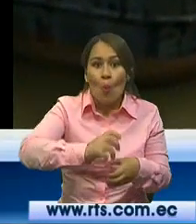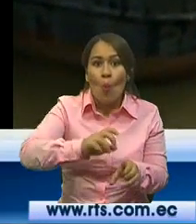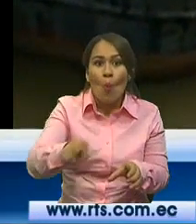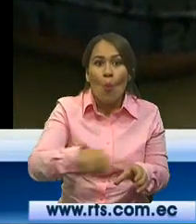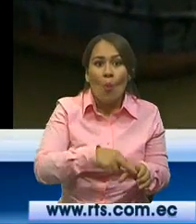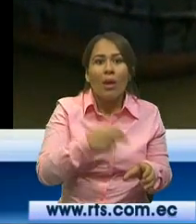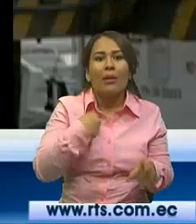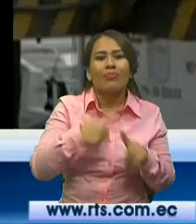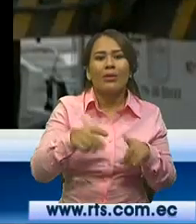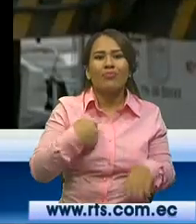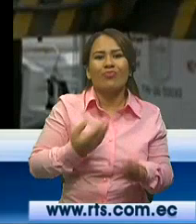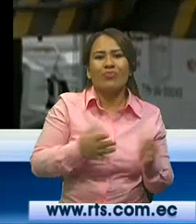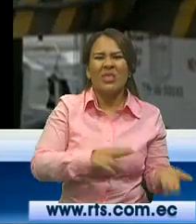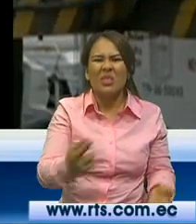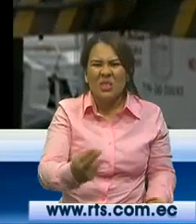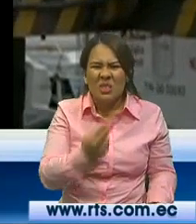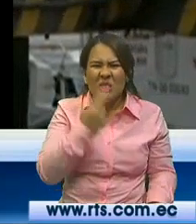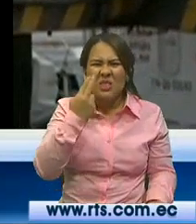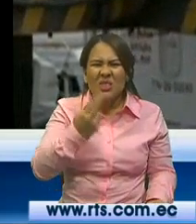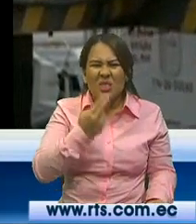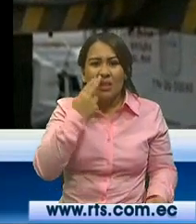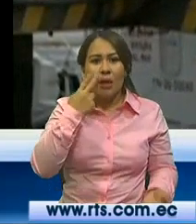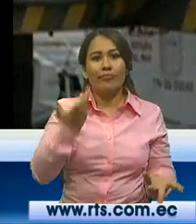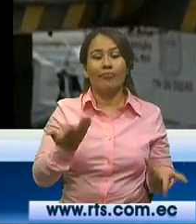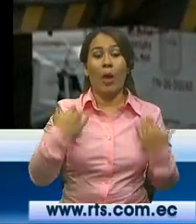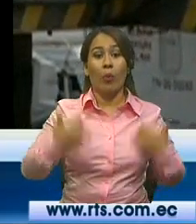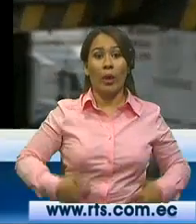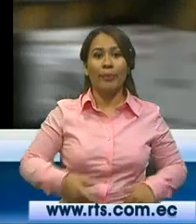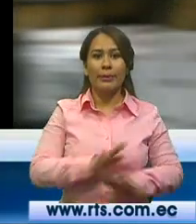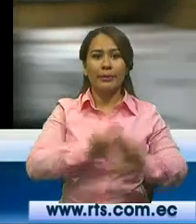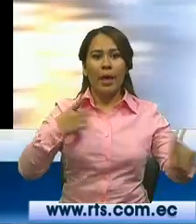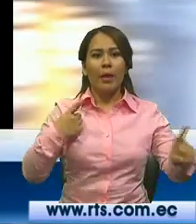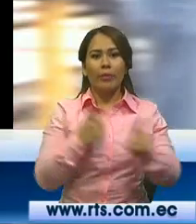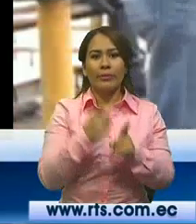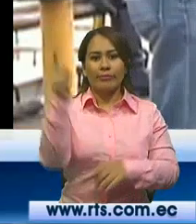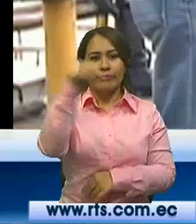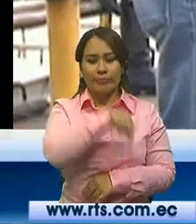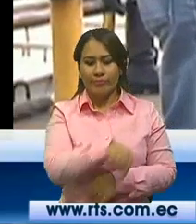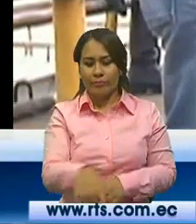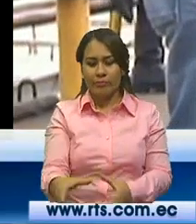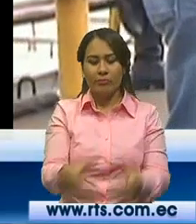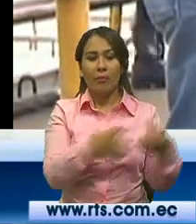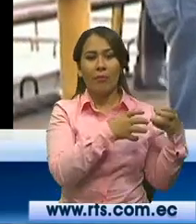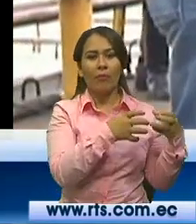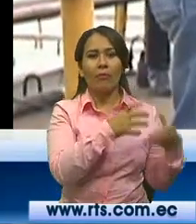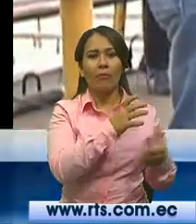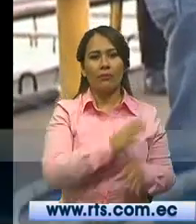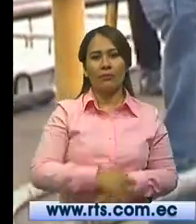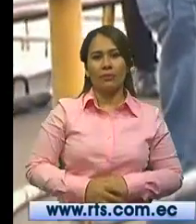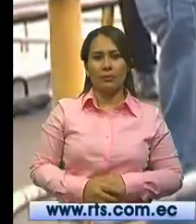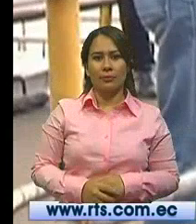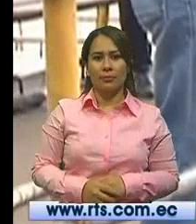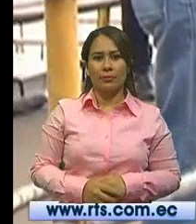murió asfixiado por los gases. El cuerpo fue rescatado por el personal del Cuerpo de Bomberos.